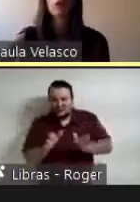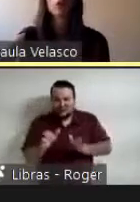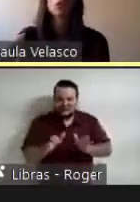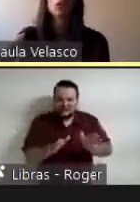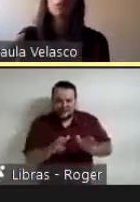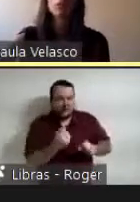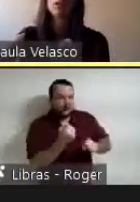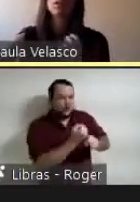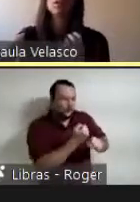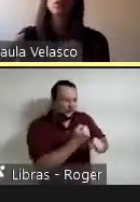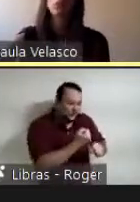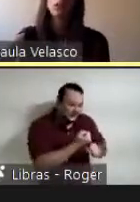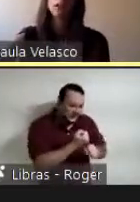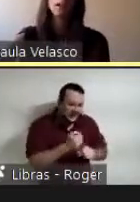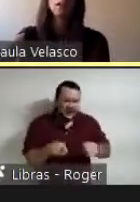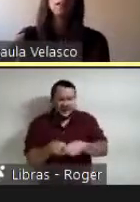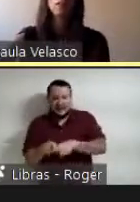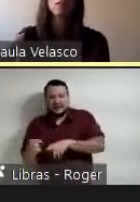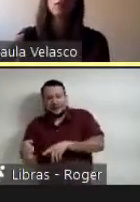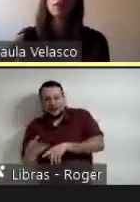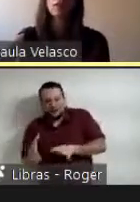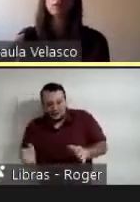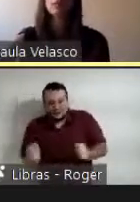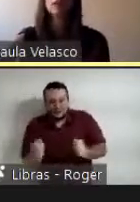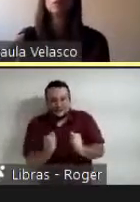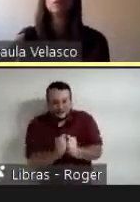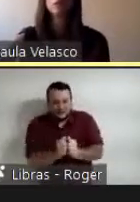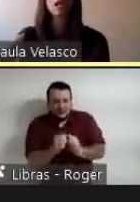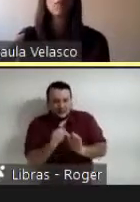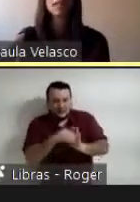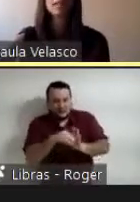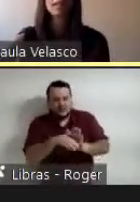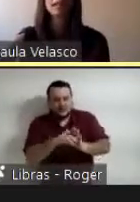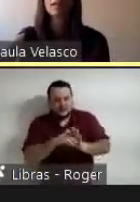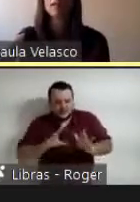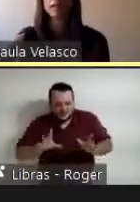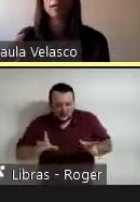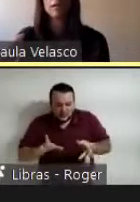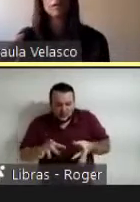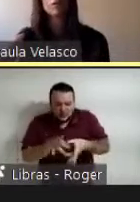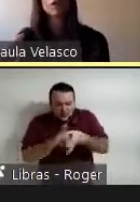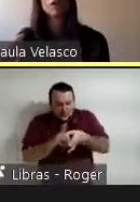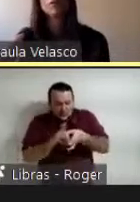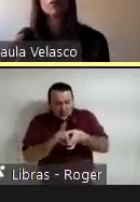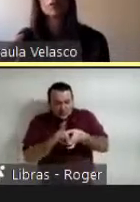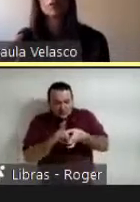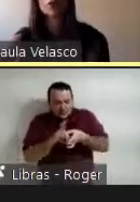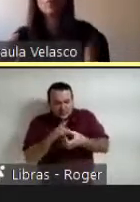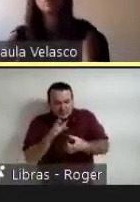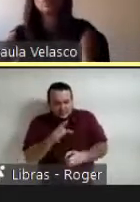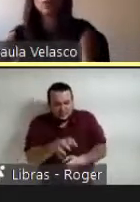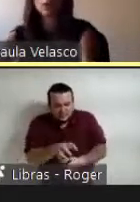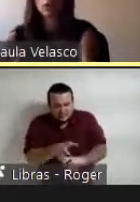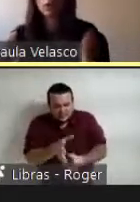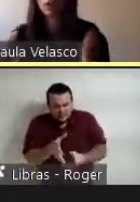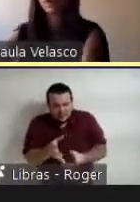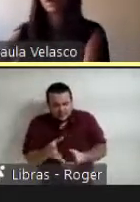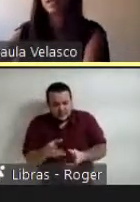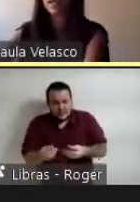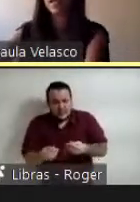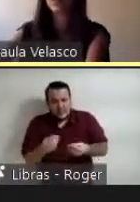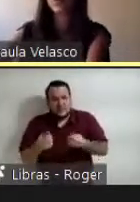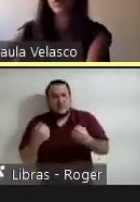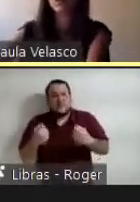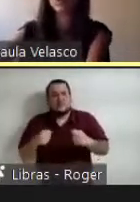en que estos dos conceptos se articulan en la intervención resulta crucial para inyectarle vida al edificio envolviéndolo protegiéndolo